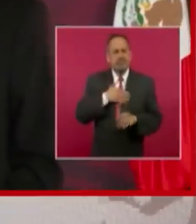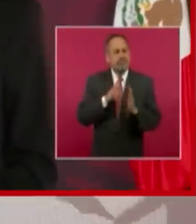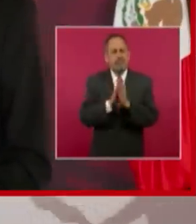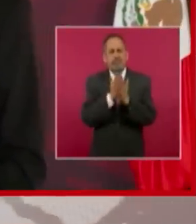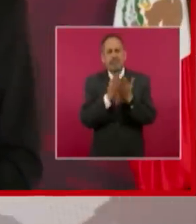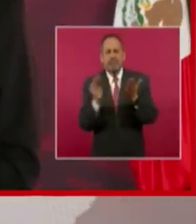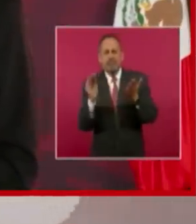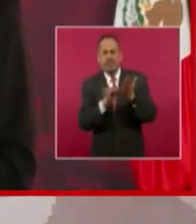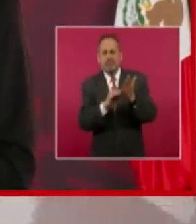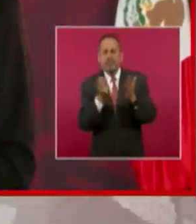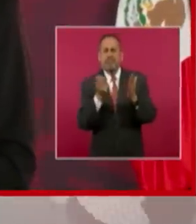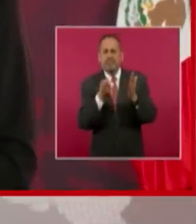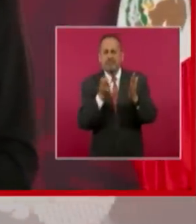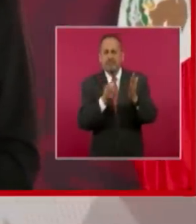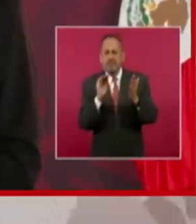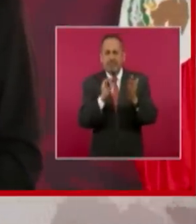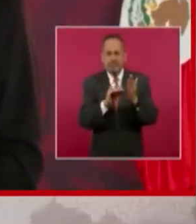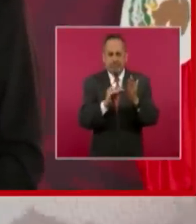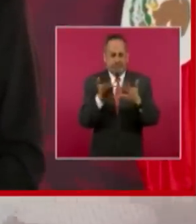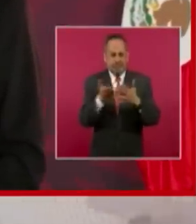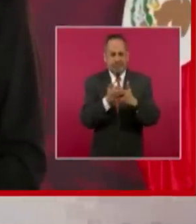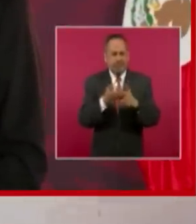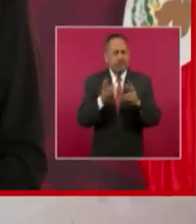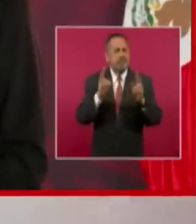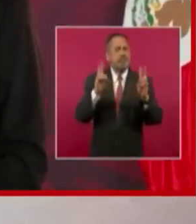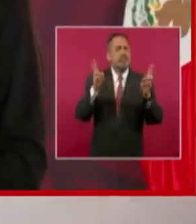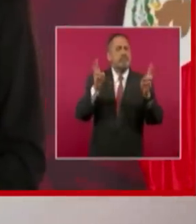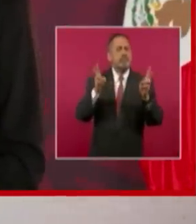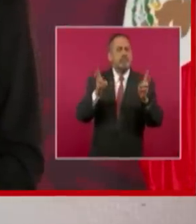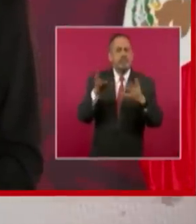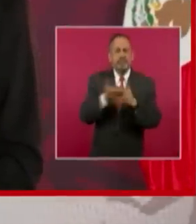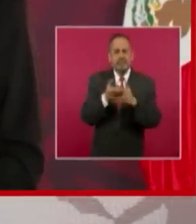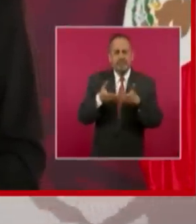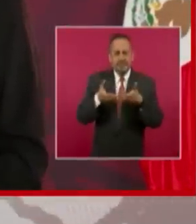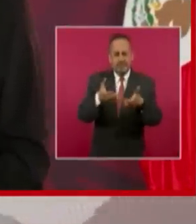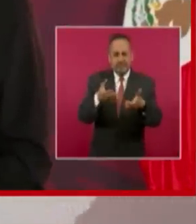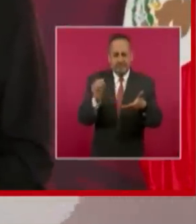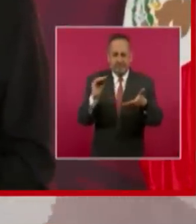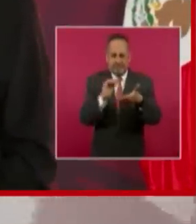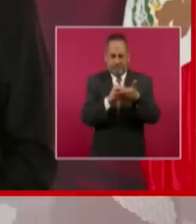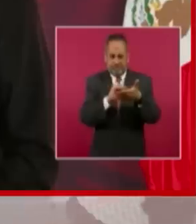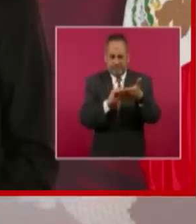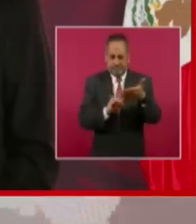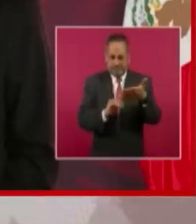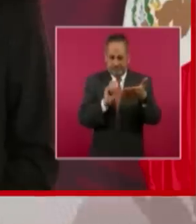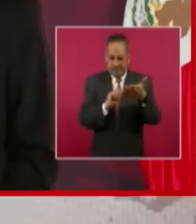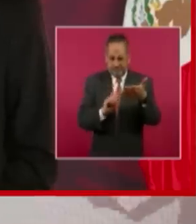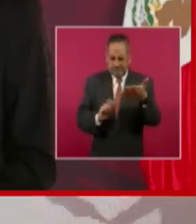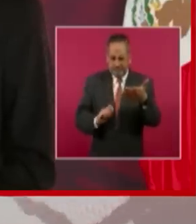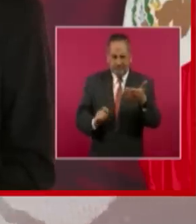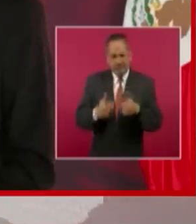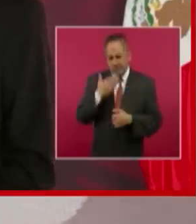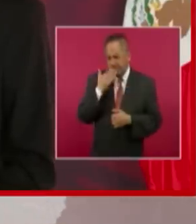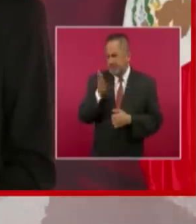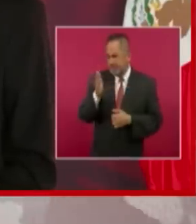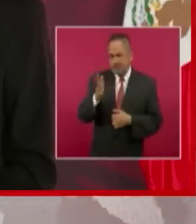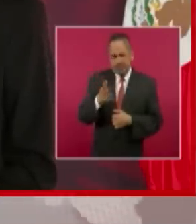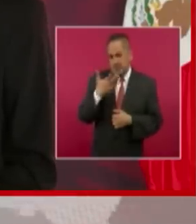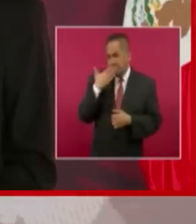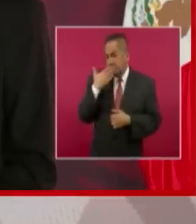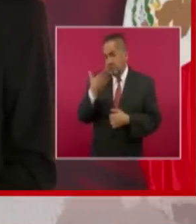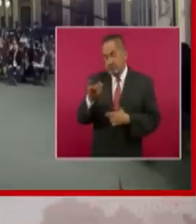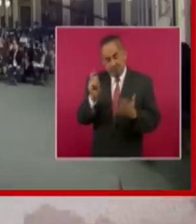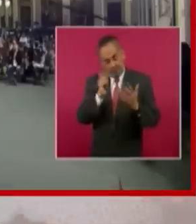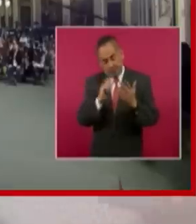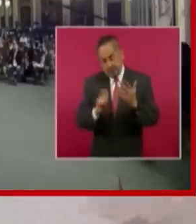todo indica que el MC irá por solo por su cuenta Bueno mira las encues como tú lo dices y le han satinado es una